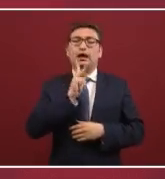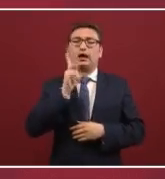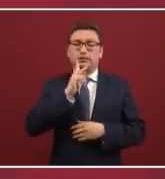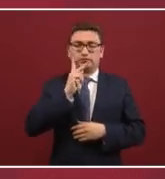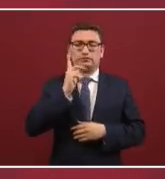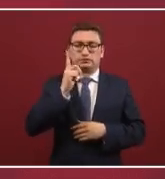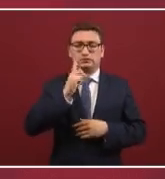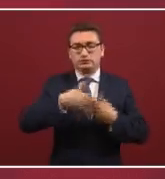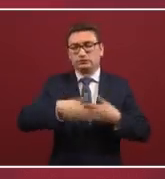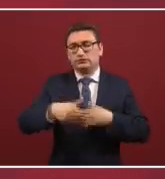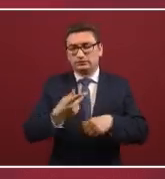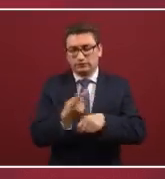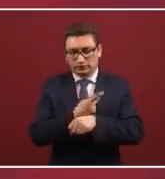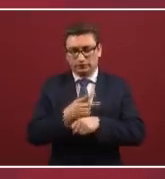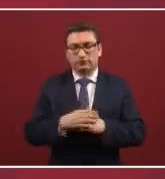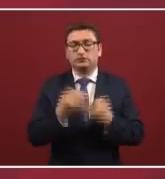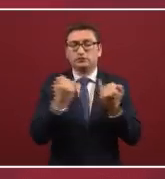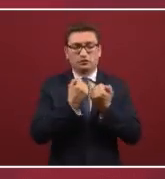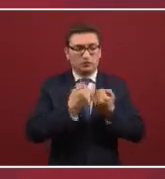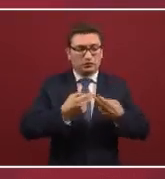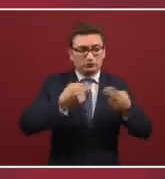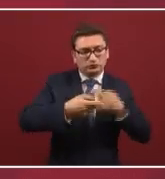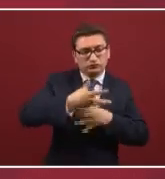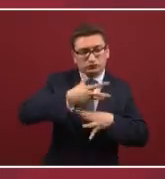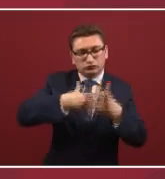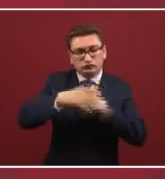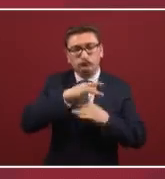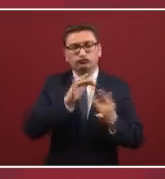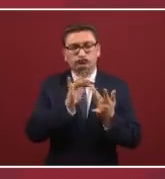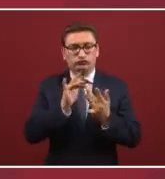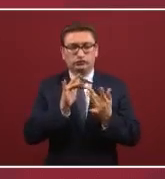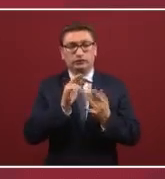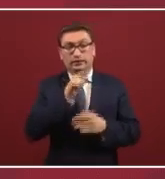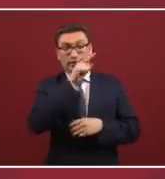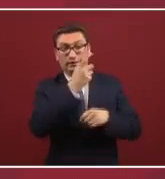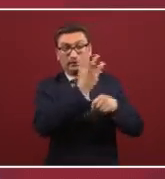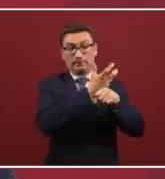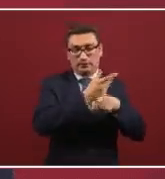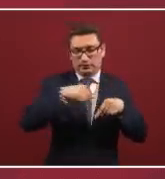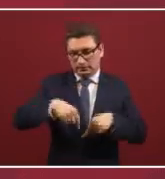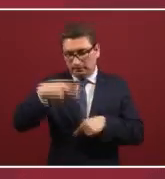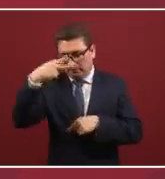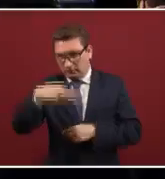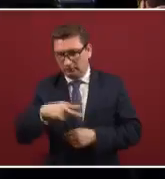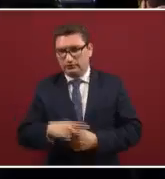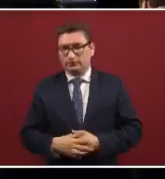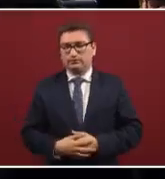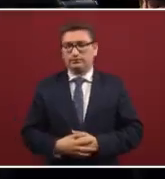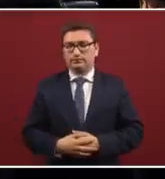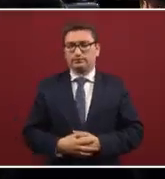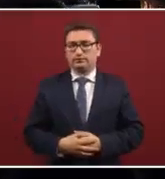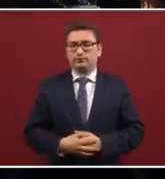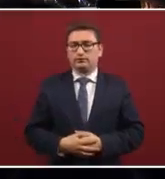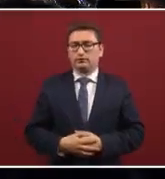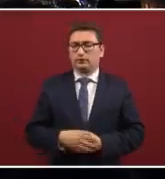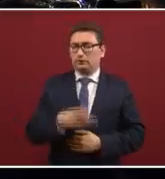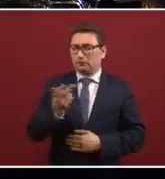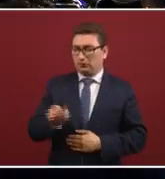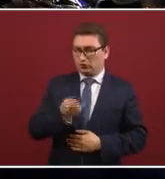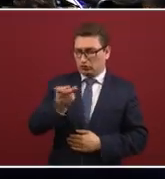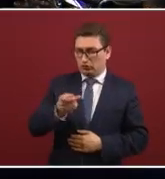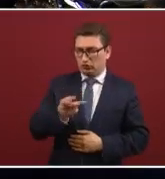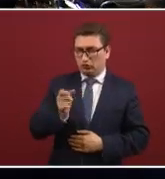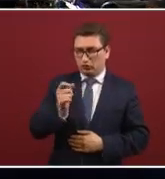eso y en lo que es ya la negociación, muy en contacto con todas las partes en Estados Unidos y en México. ¿Se contempla alguna denuncia ante